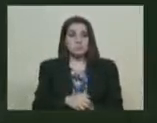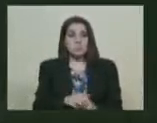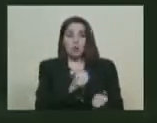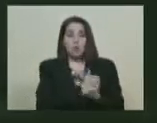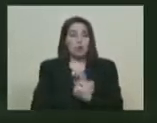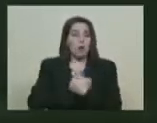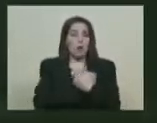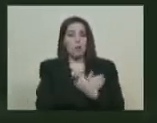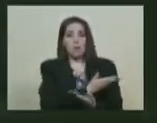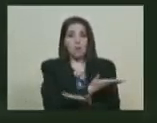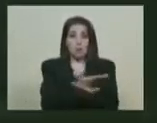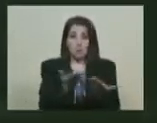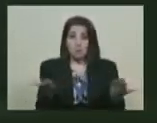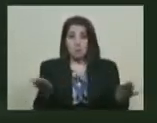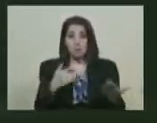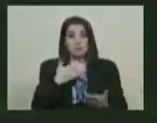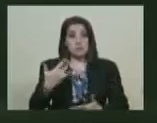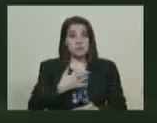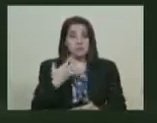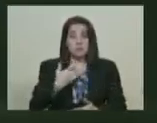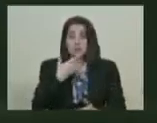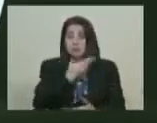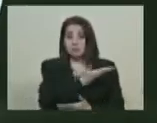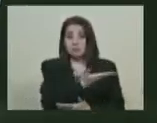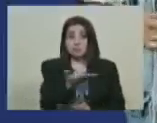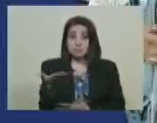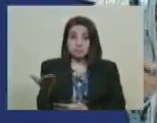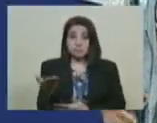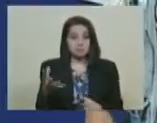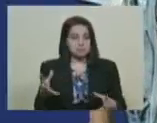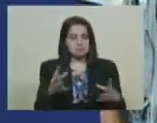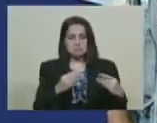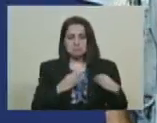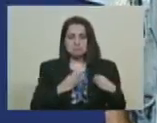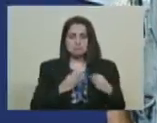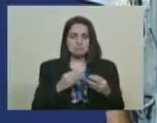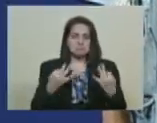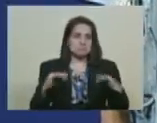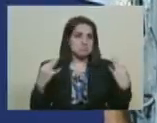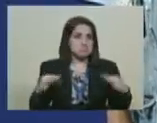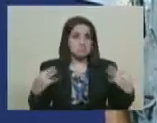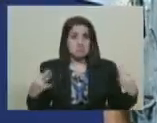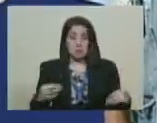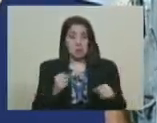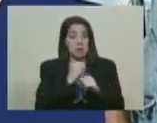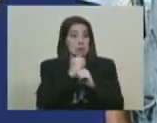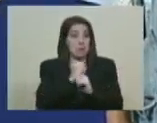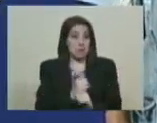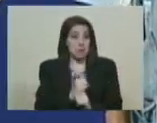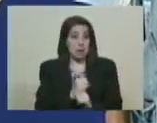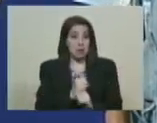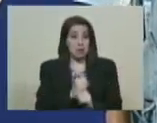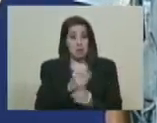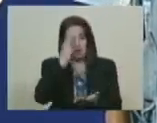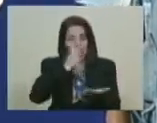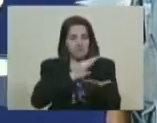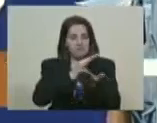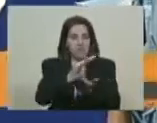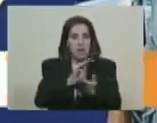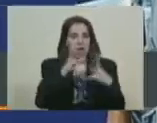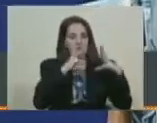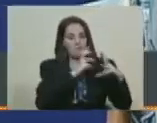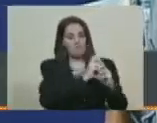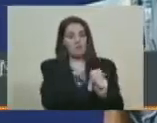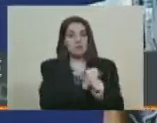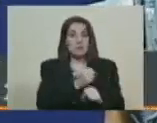amor, con mucho sentimiento se lo digo. Lo asumo como mío, hermanos y hermanas. Y espero estar a la altura de la fe y la confianza que ustedes